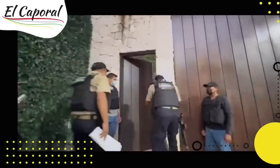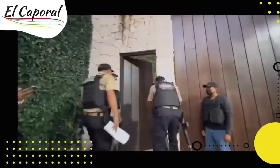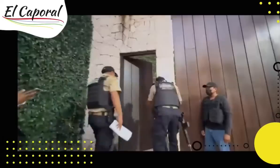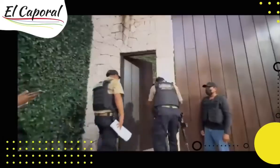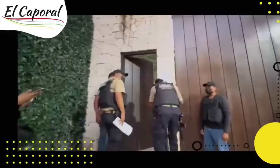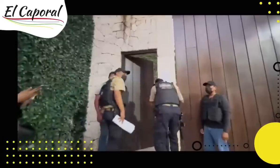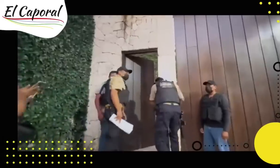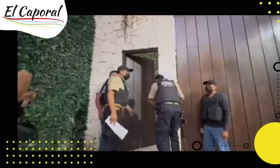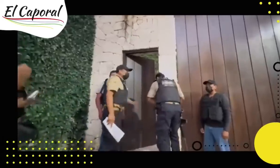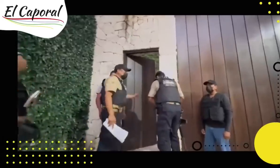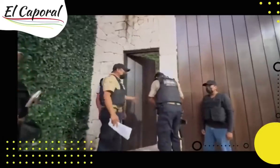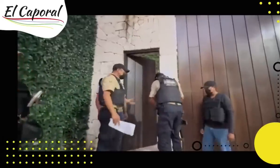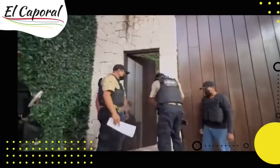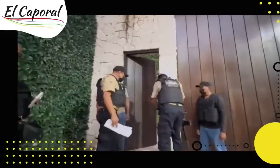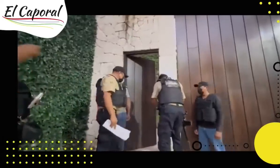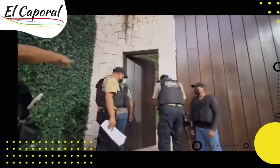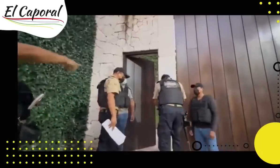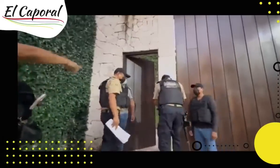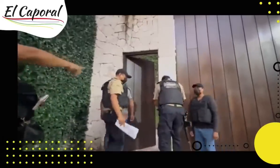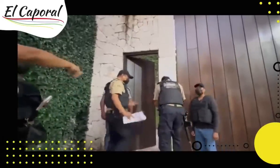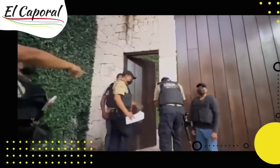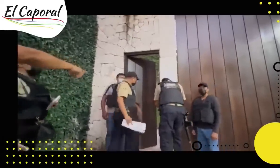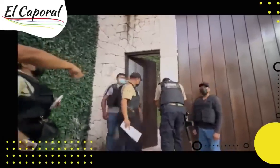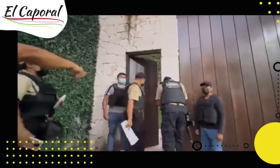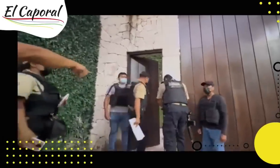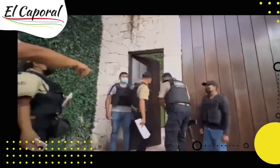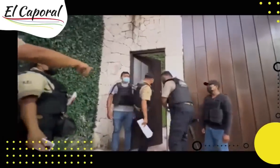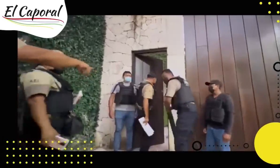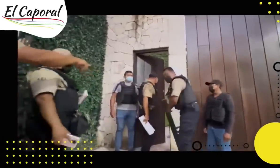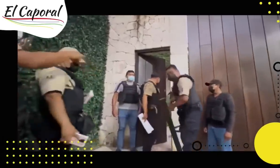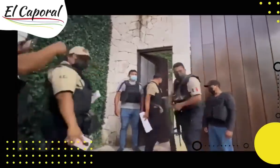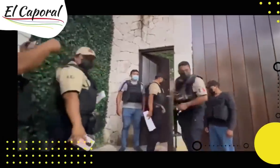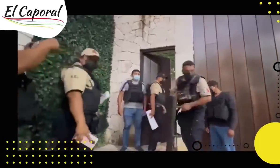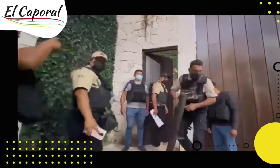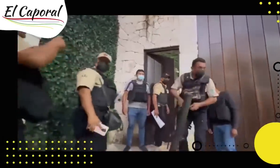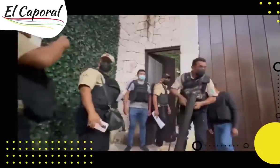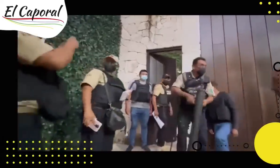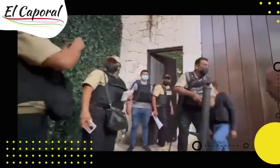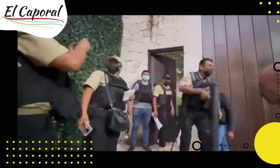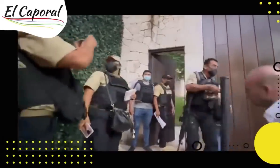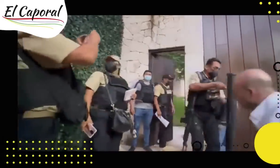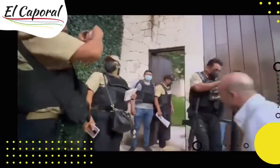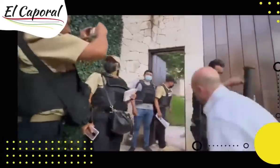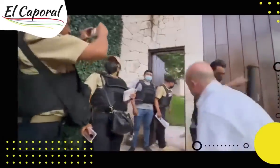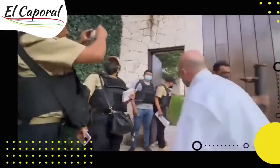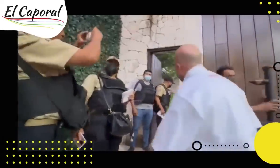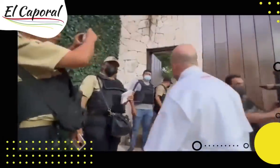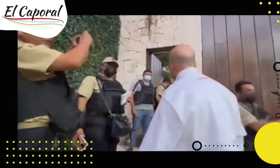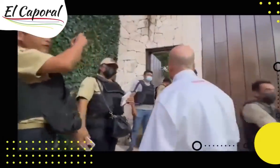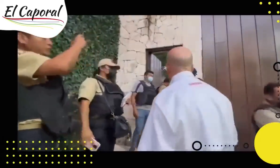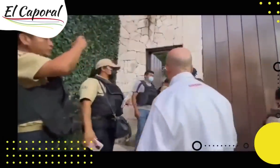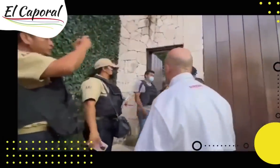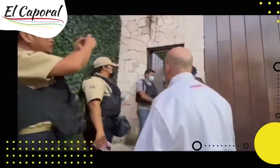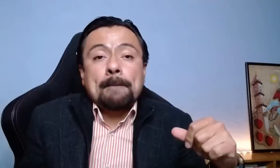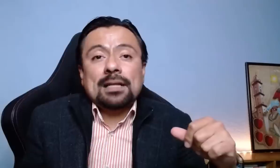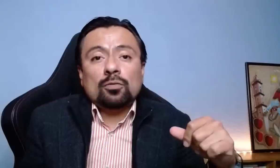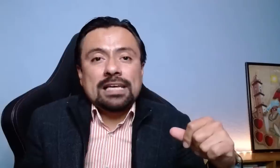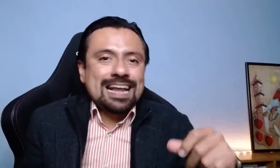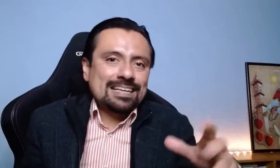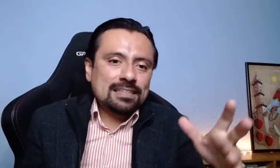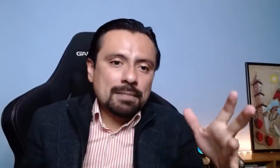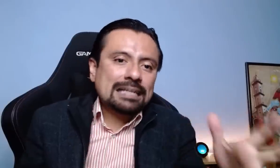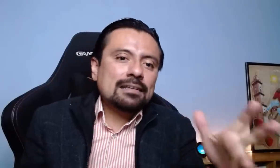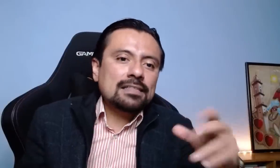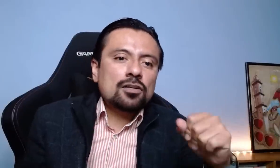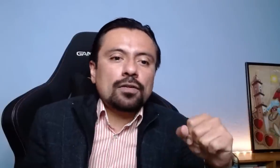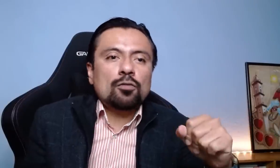la ley por difundir grabaciones obtenidas presuntamente de manera ilegal, y este tema finalmente llegó a la conferencia